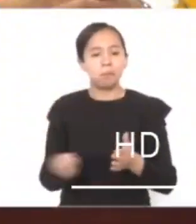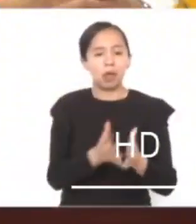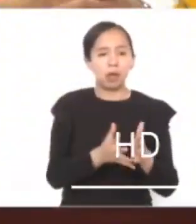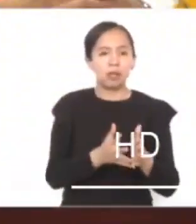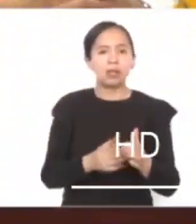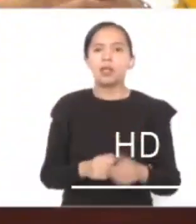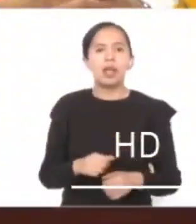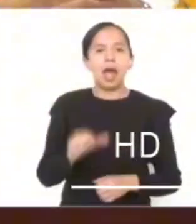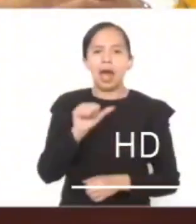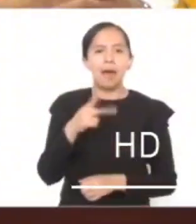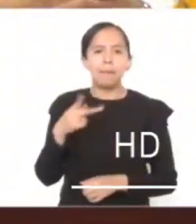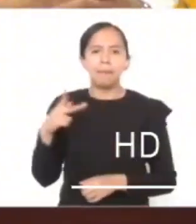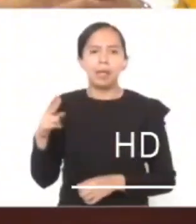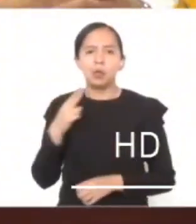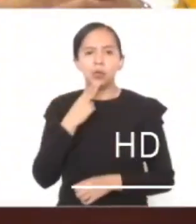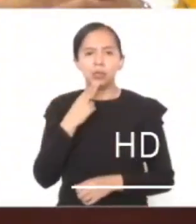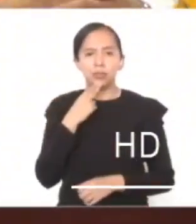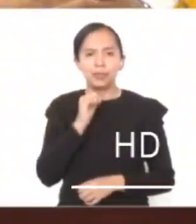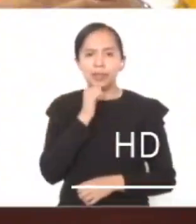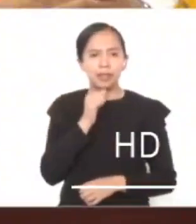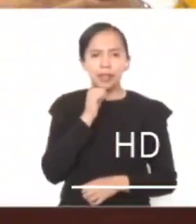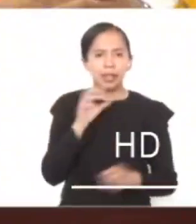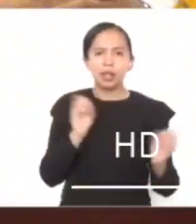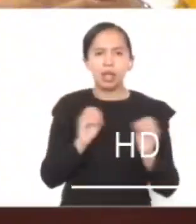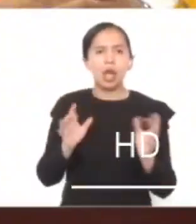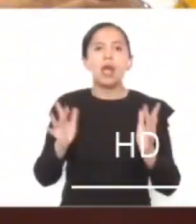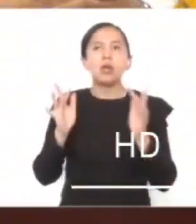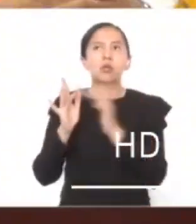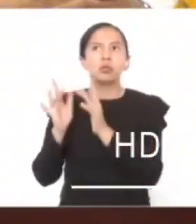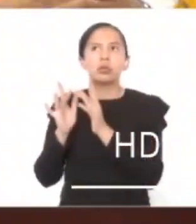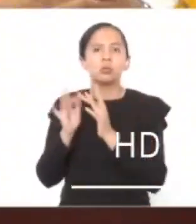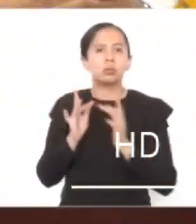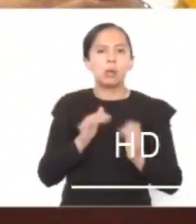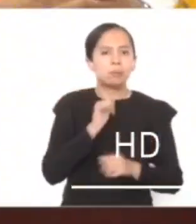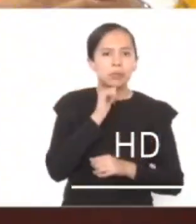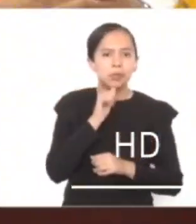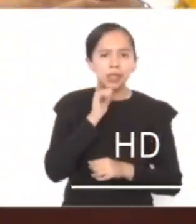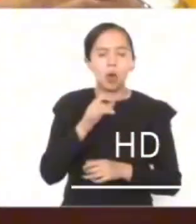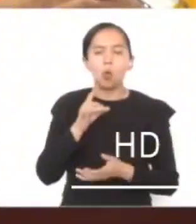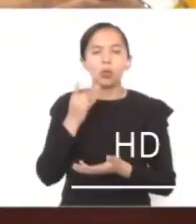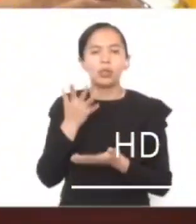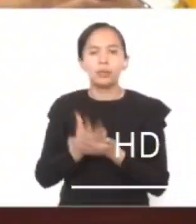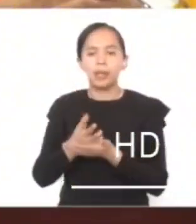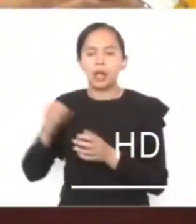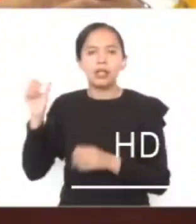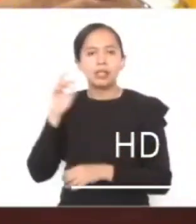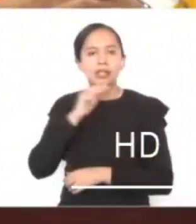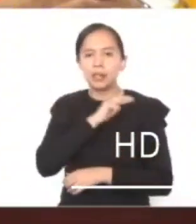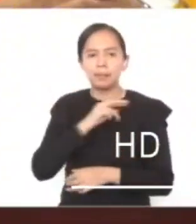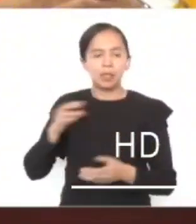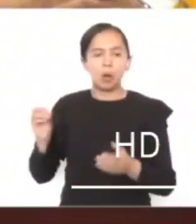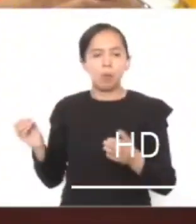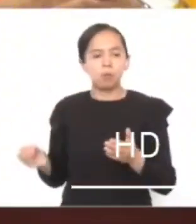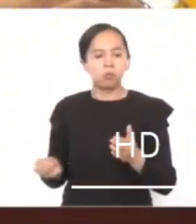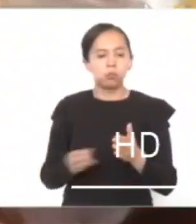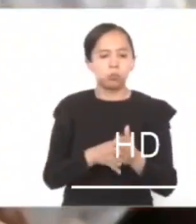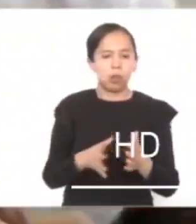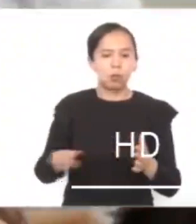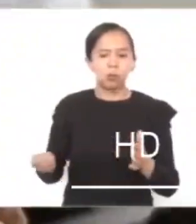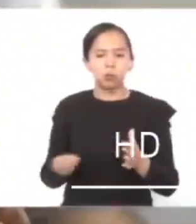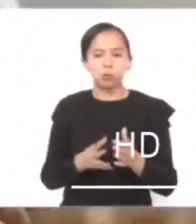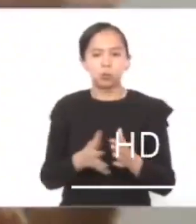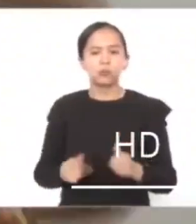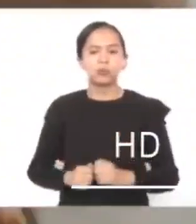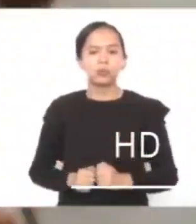independientemente, no requiere una app, no requiere conectividad, simplemente se envía de manera directa. ¿Cómo va a